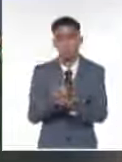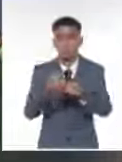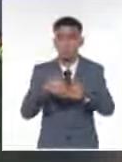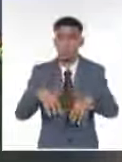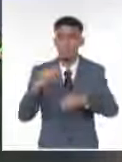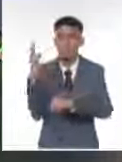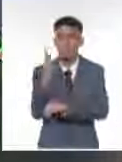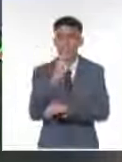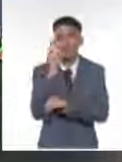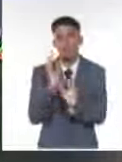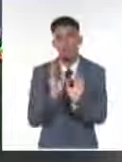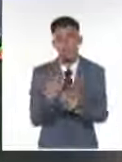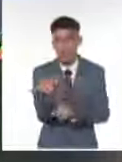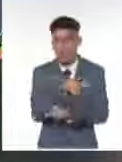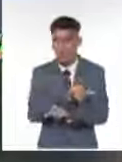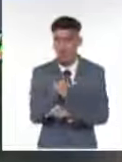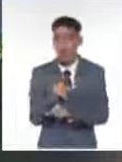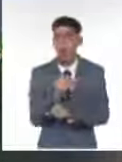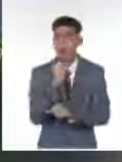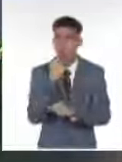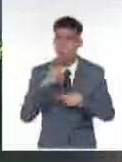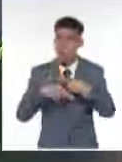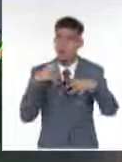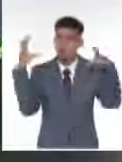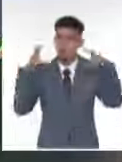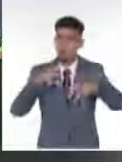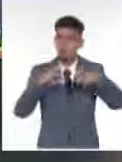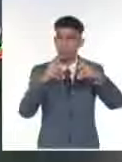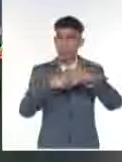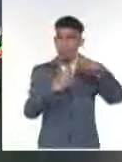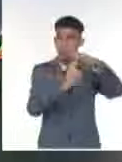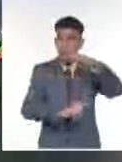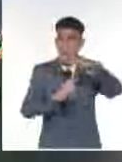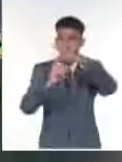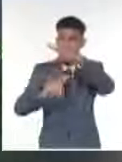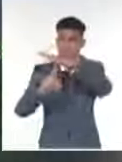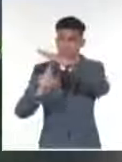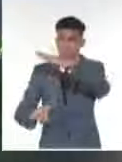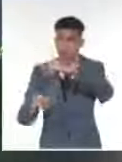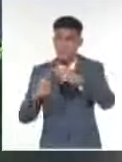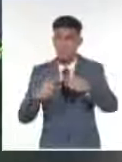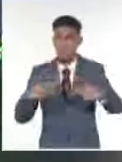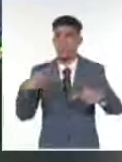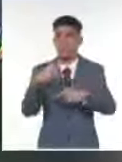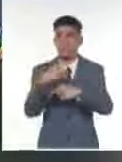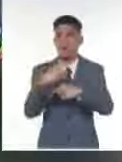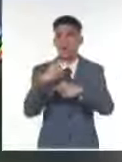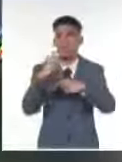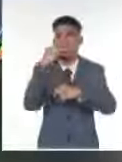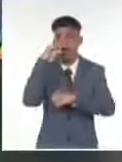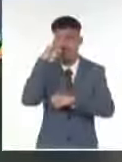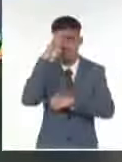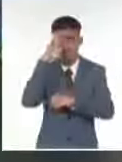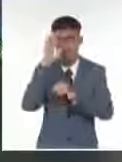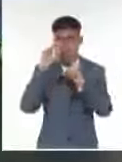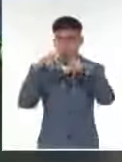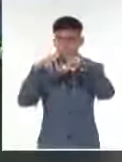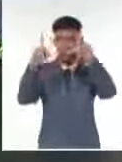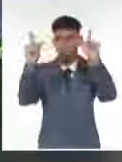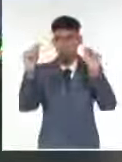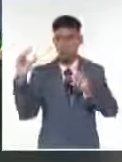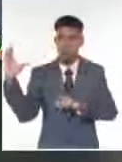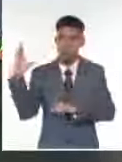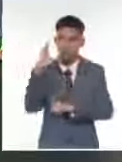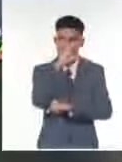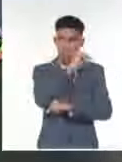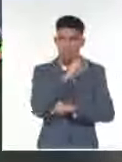inestable, favorable para la ocurrencia de chubascos, lluvias y tormentas eléctricas en gran parte del archipiélago cubano, incentivado por una amplia zona de